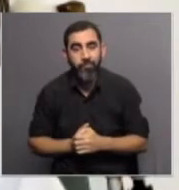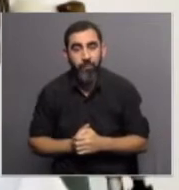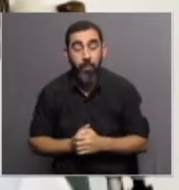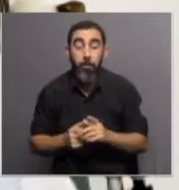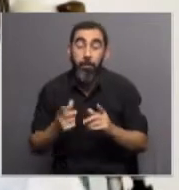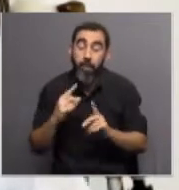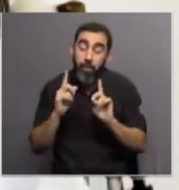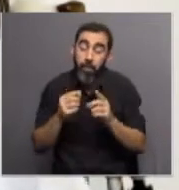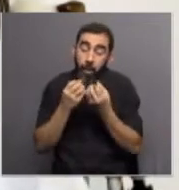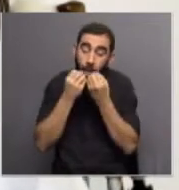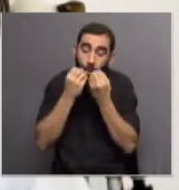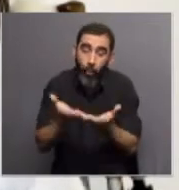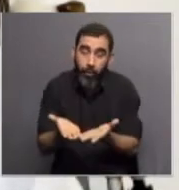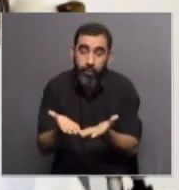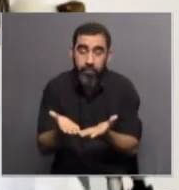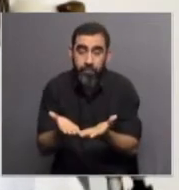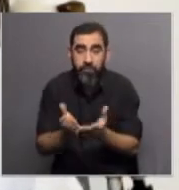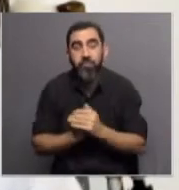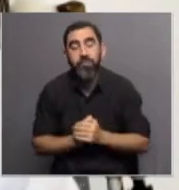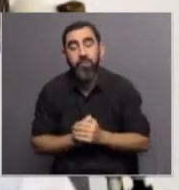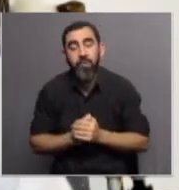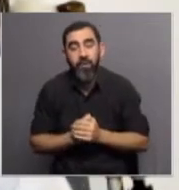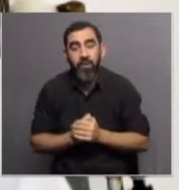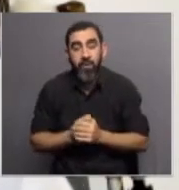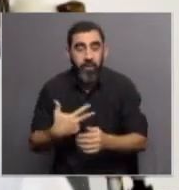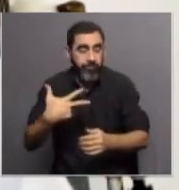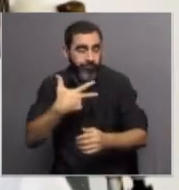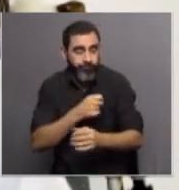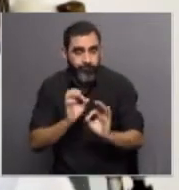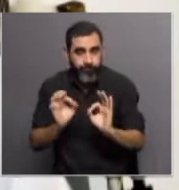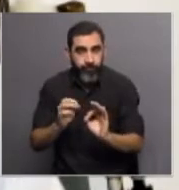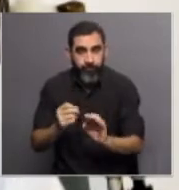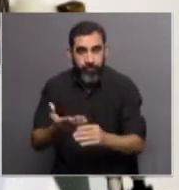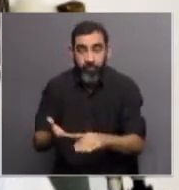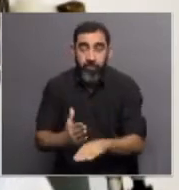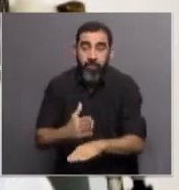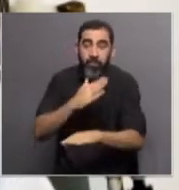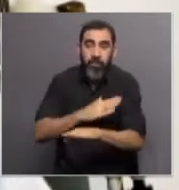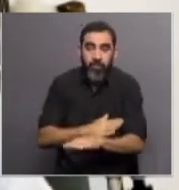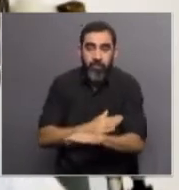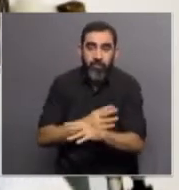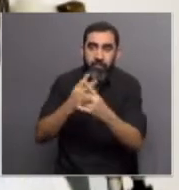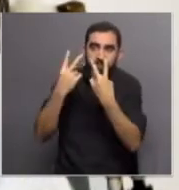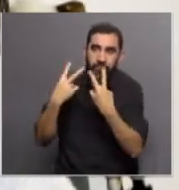siempre es bueno tener la inmunidad que te ofrece la vacuna antes de